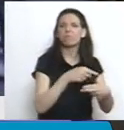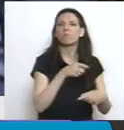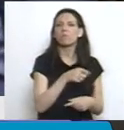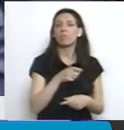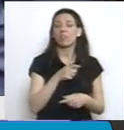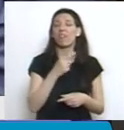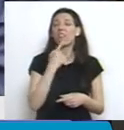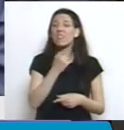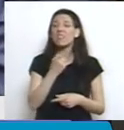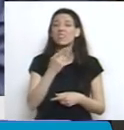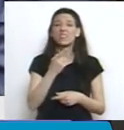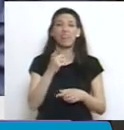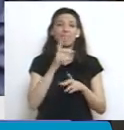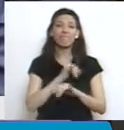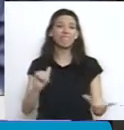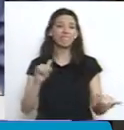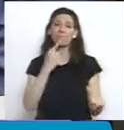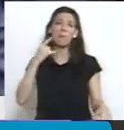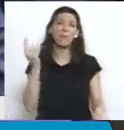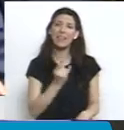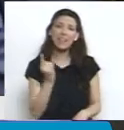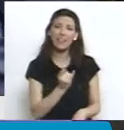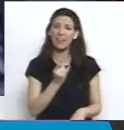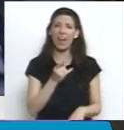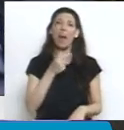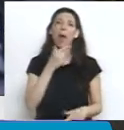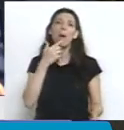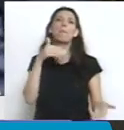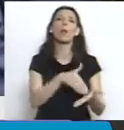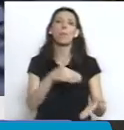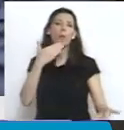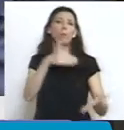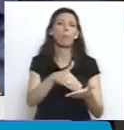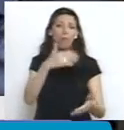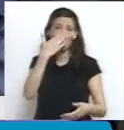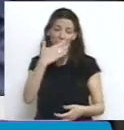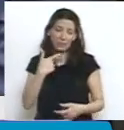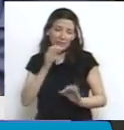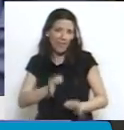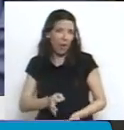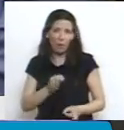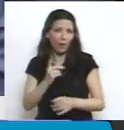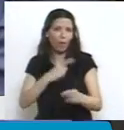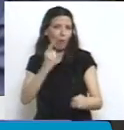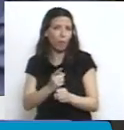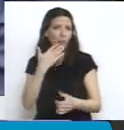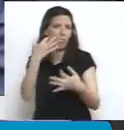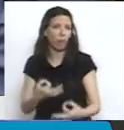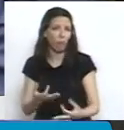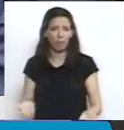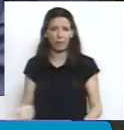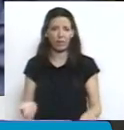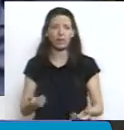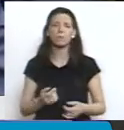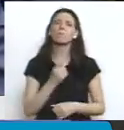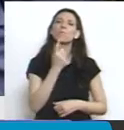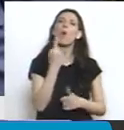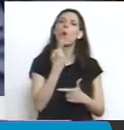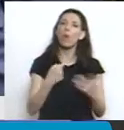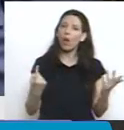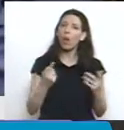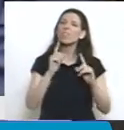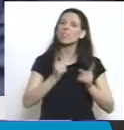plantean en la campaña es pura demagogia y aquí estamos en una de las muestras de esto. Otro de los datos que sobresalen en